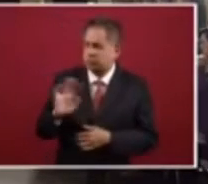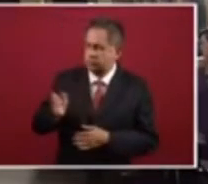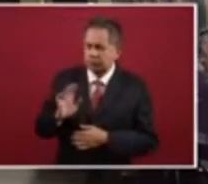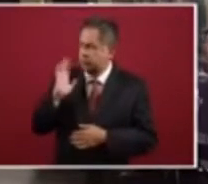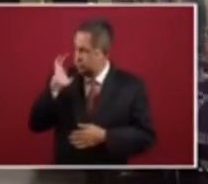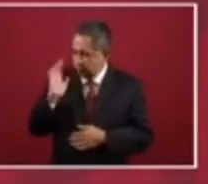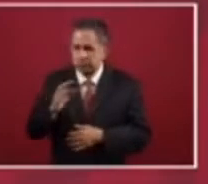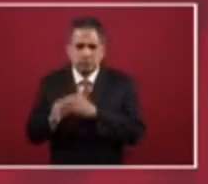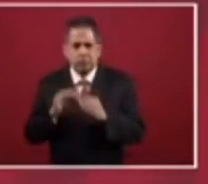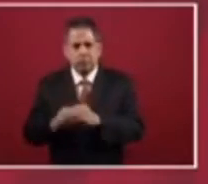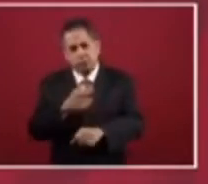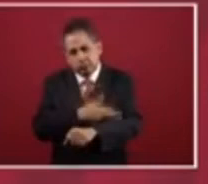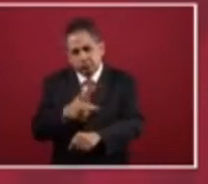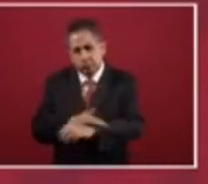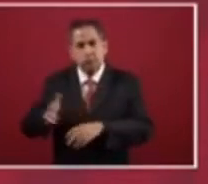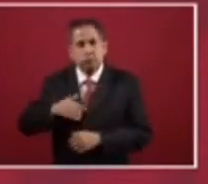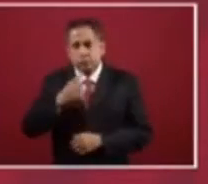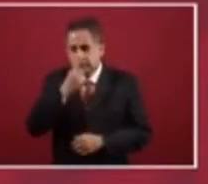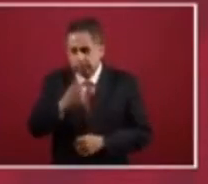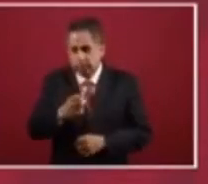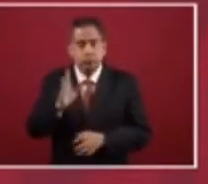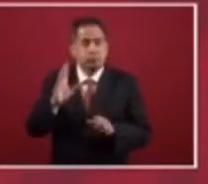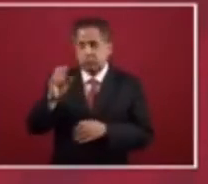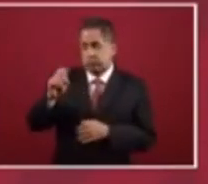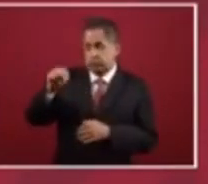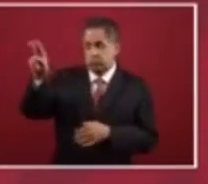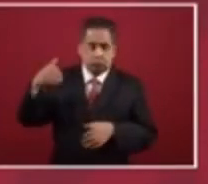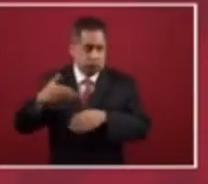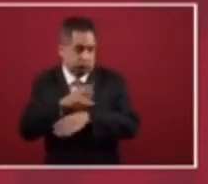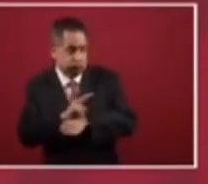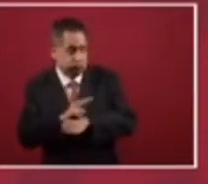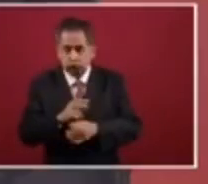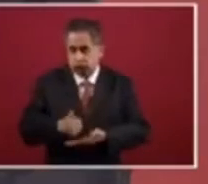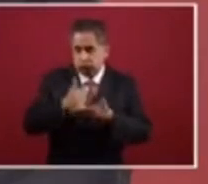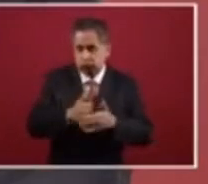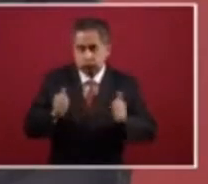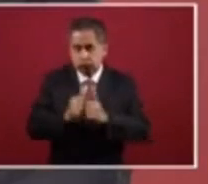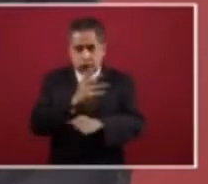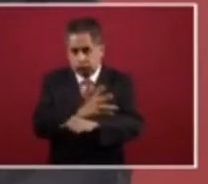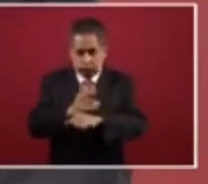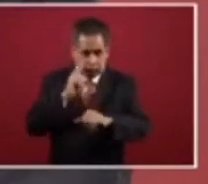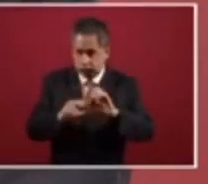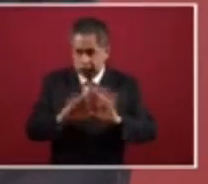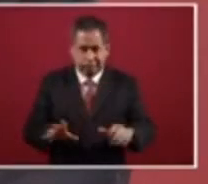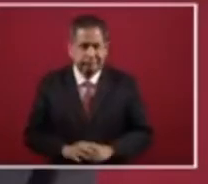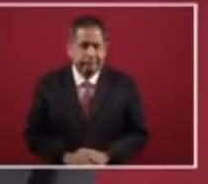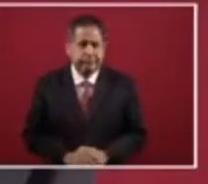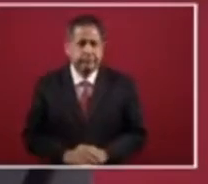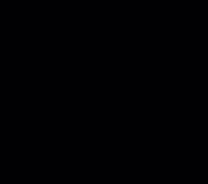establecido. Es un proceso, les digo, observado por la ONU con toda transparencia.